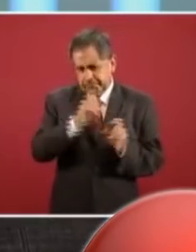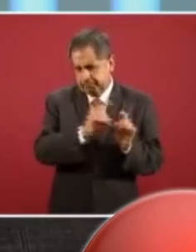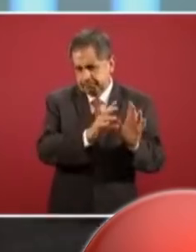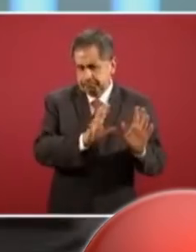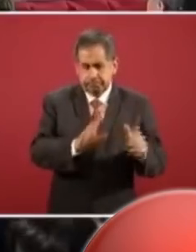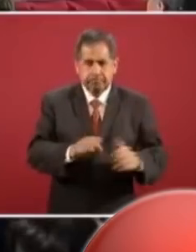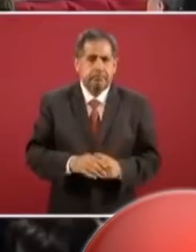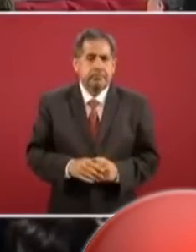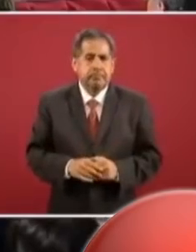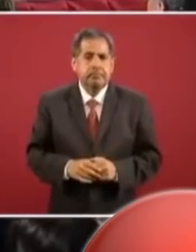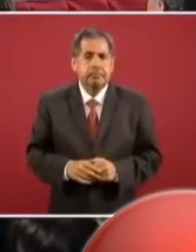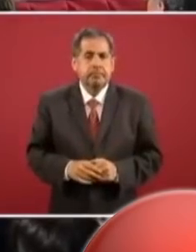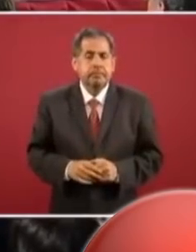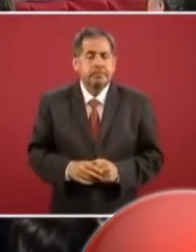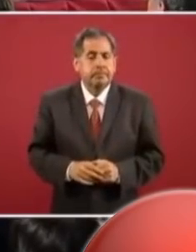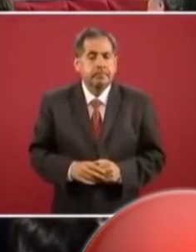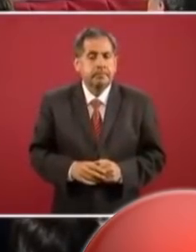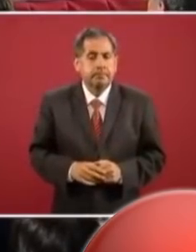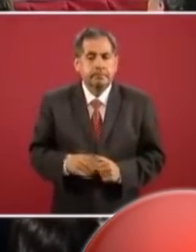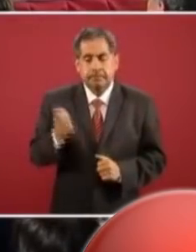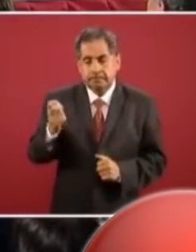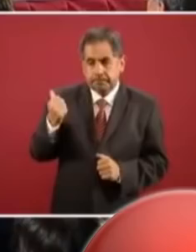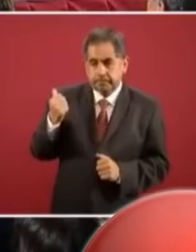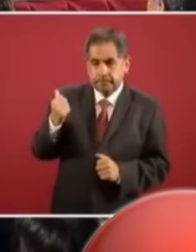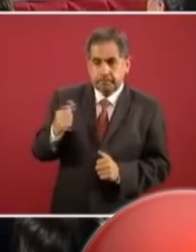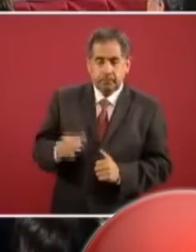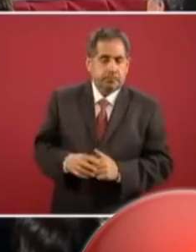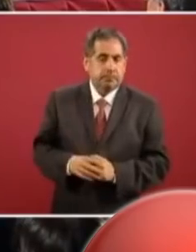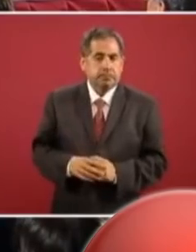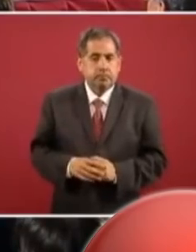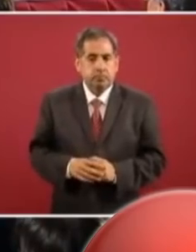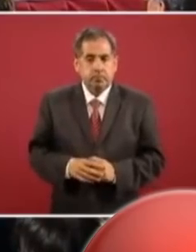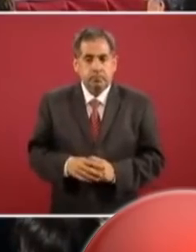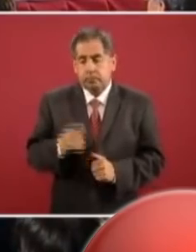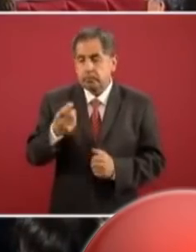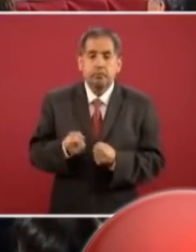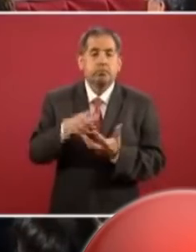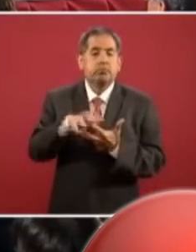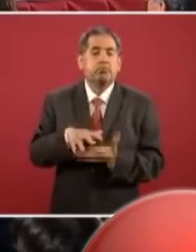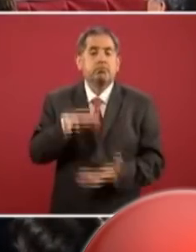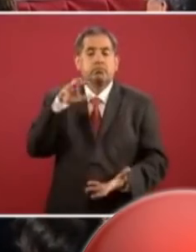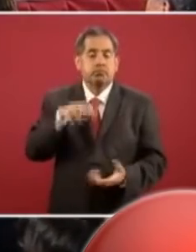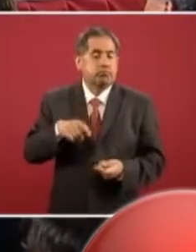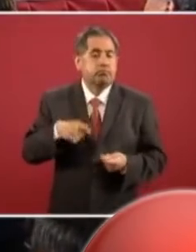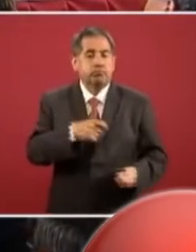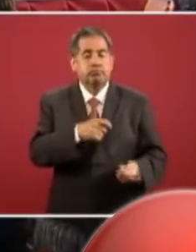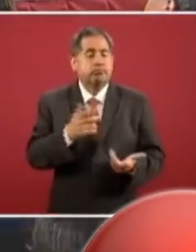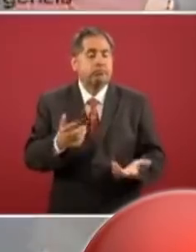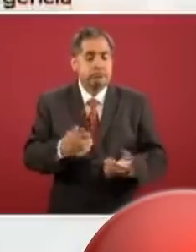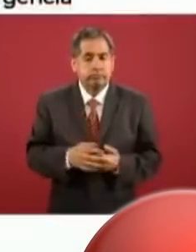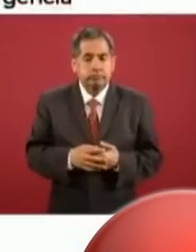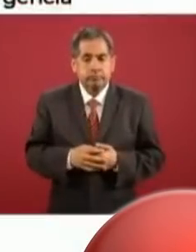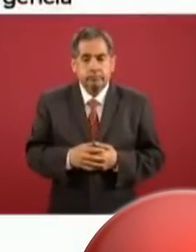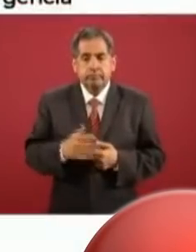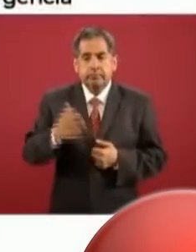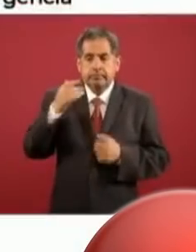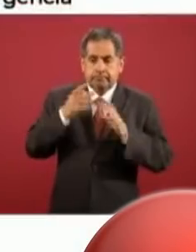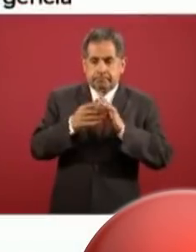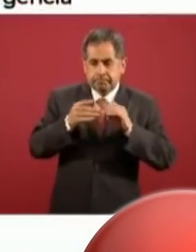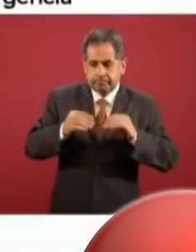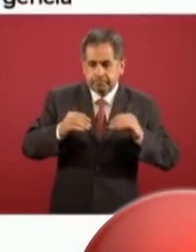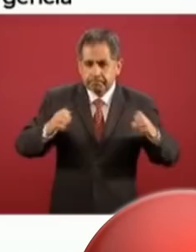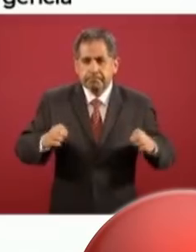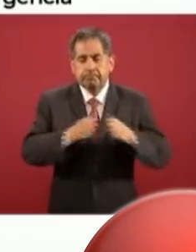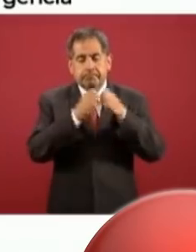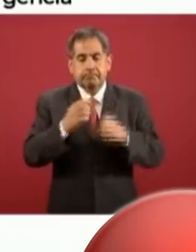que se tenga. Esto es el monto de las declaratorias de emergencia y